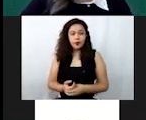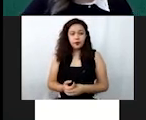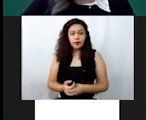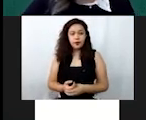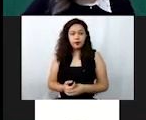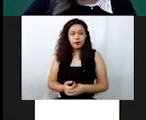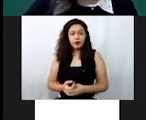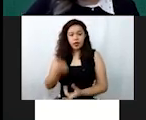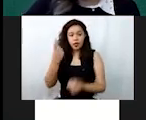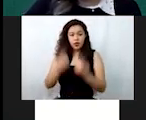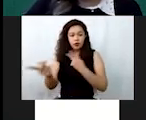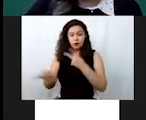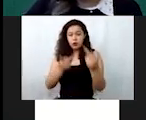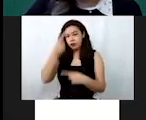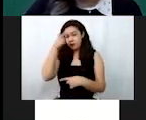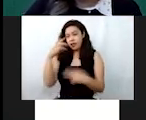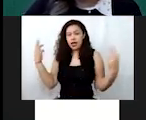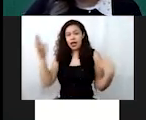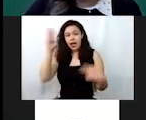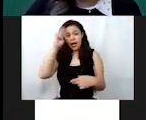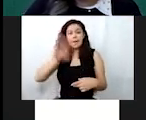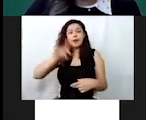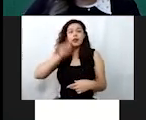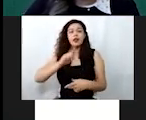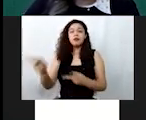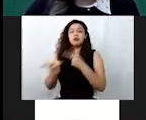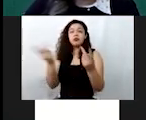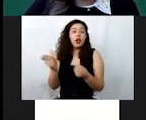¿Tienen alguna pregunta que hacerle a la maestra?